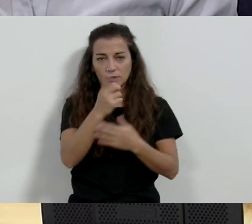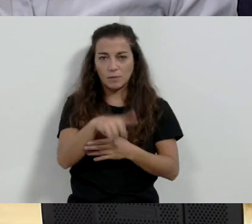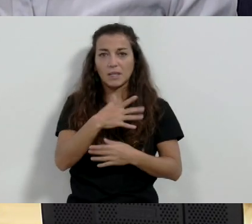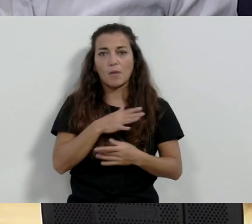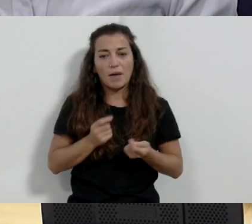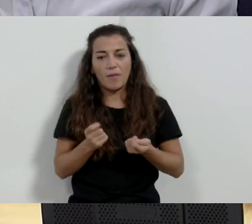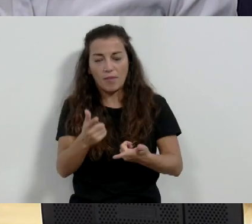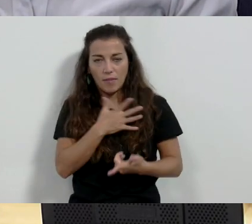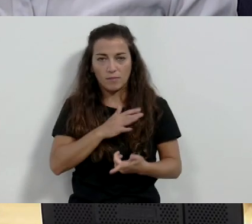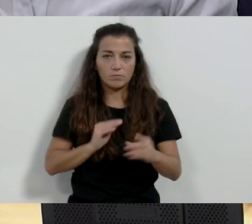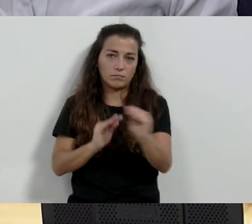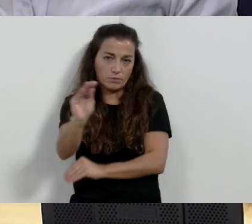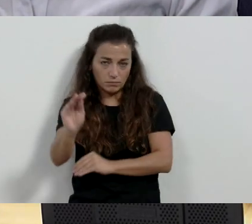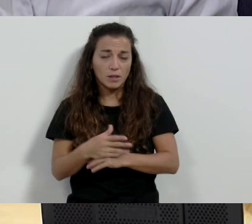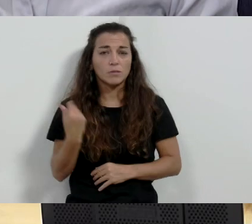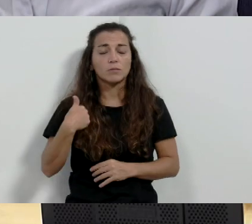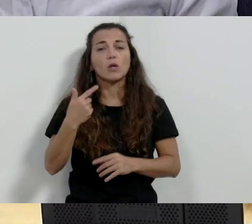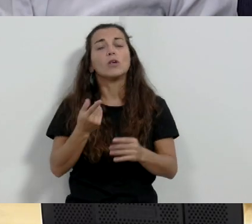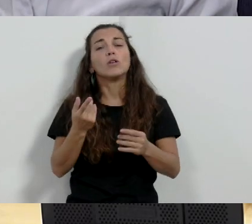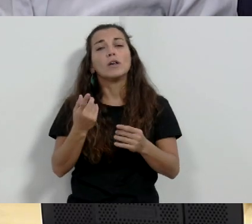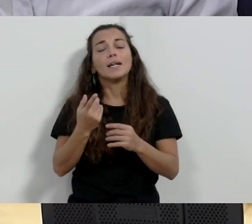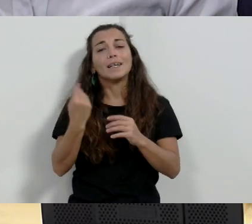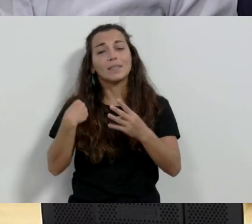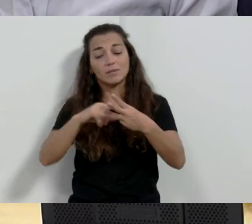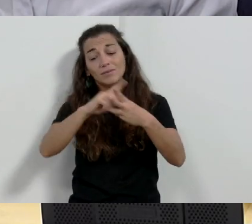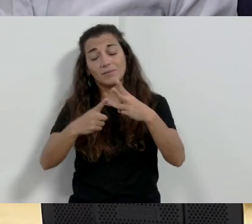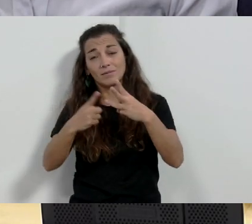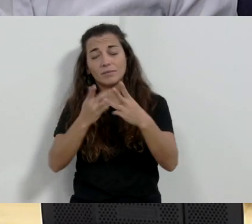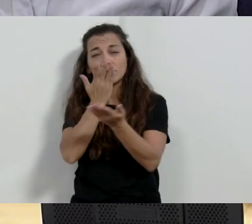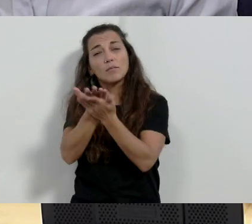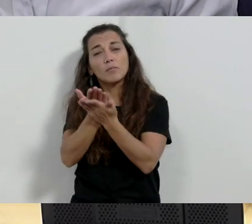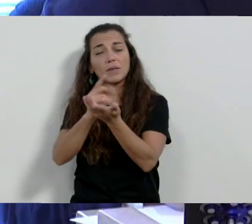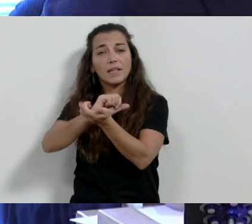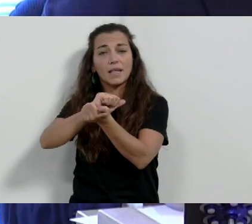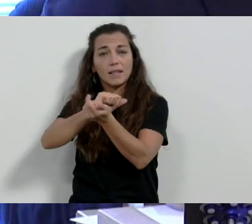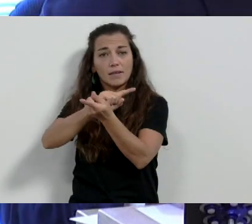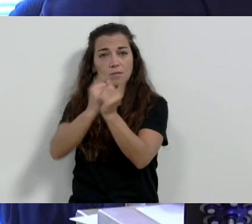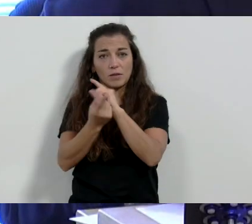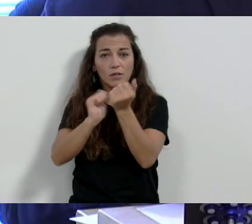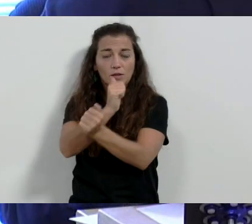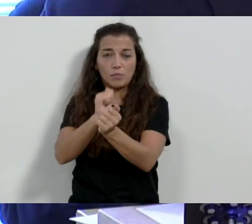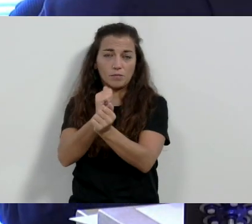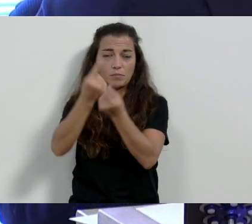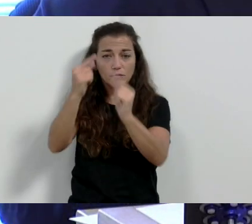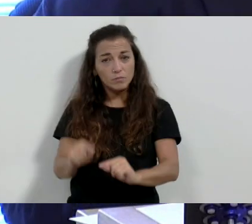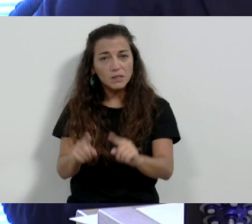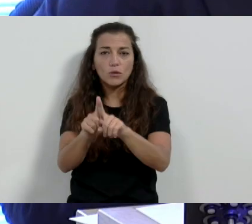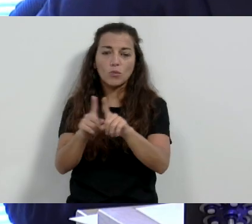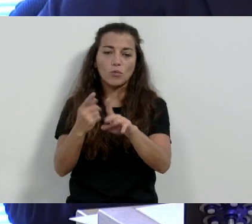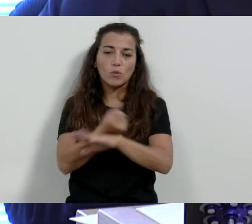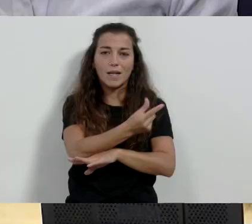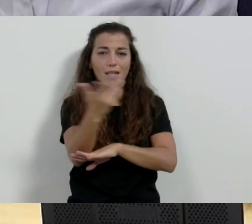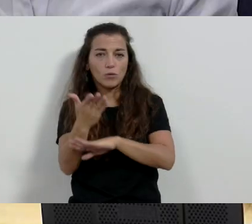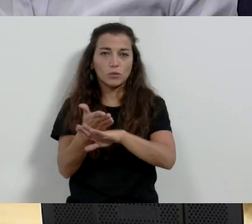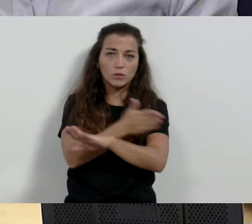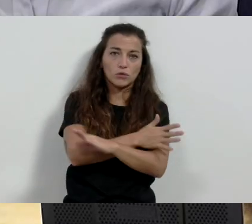esa partida, para que se puedan llegar a esos convenios. Algunas, por ejemplo, porque dice, bueno, pues pueden tener algún tipo de previsión en este sentido. Nosotros a primeros de